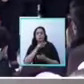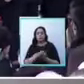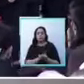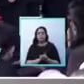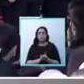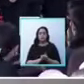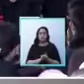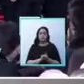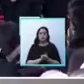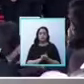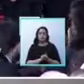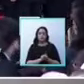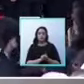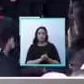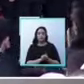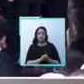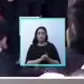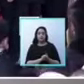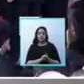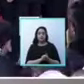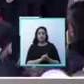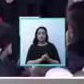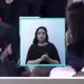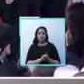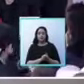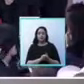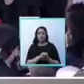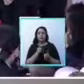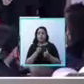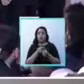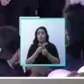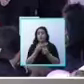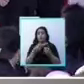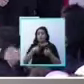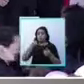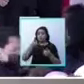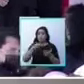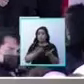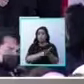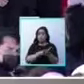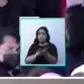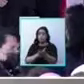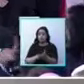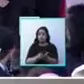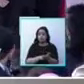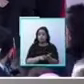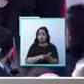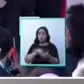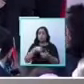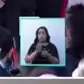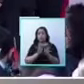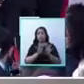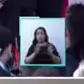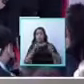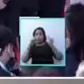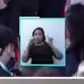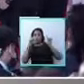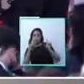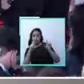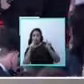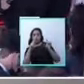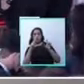o de secretividad que tenía el gobierno anterior. Luego también, ¿verdad?, una reconquista, si